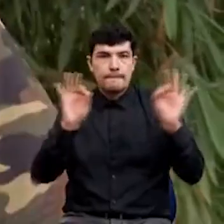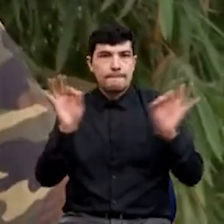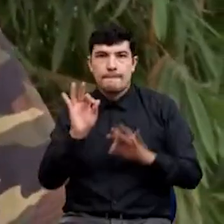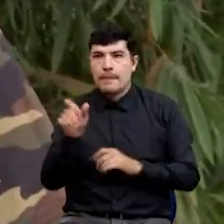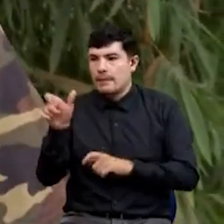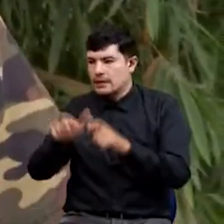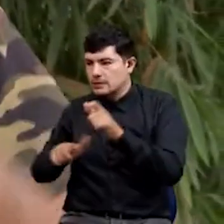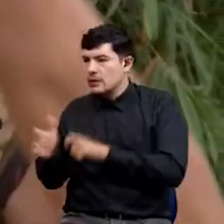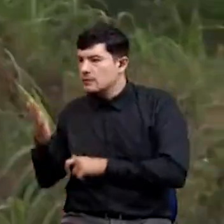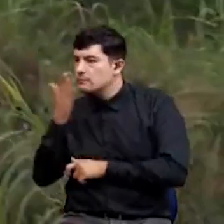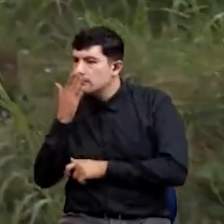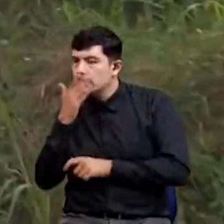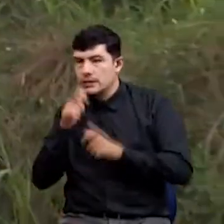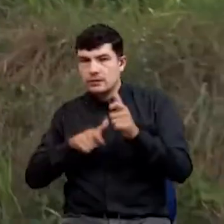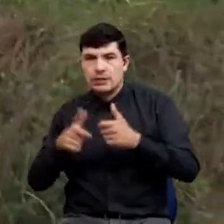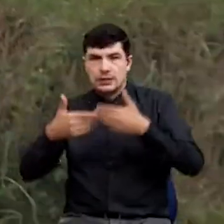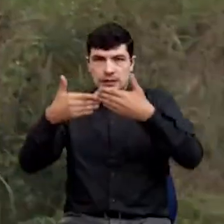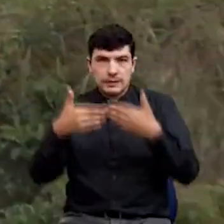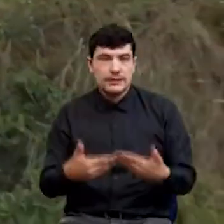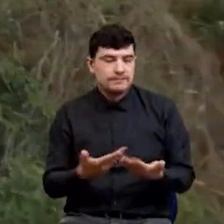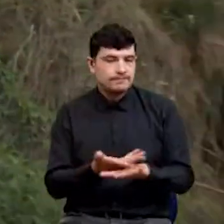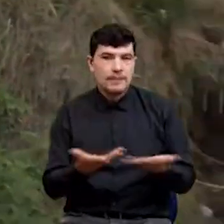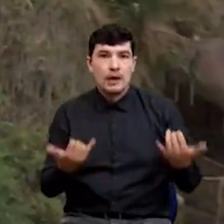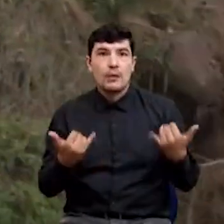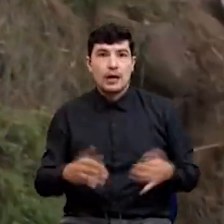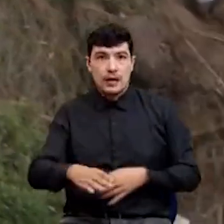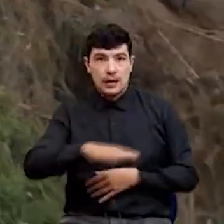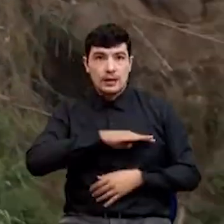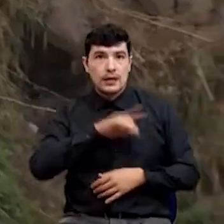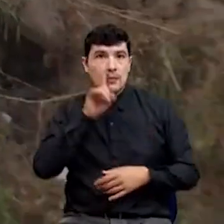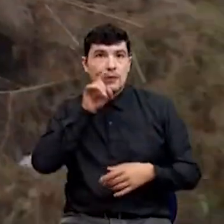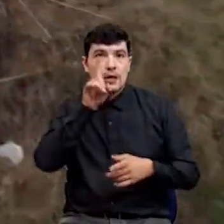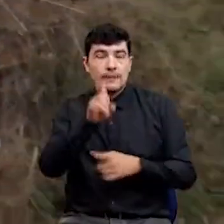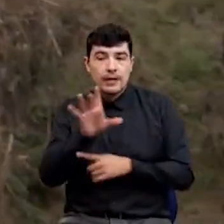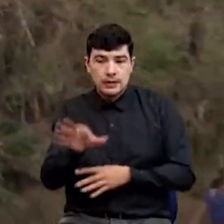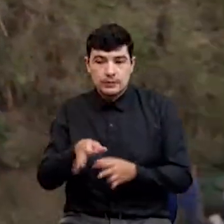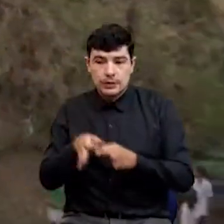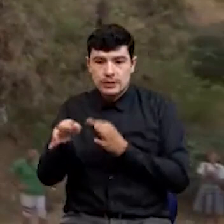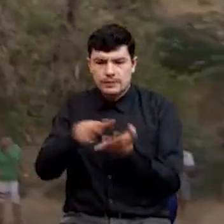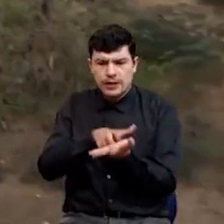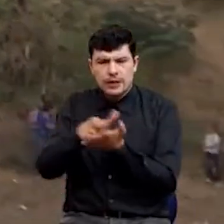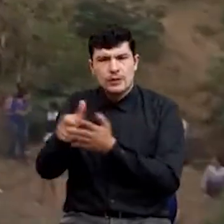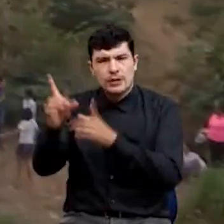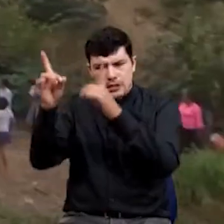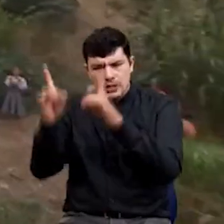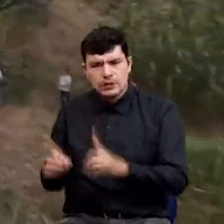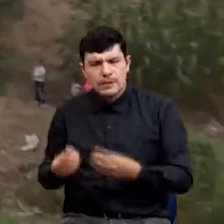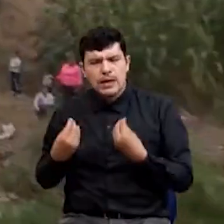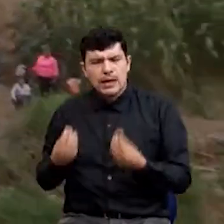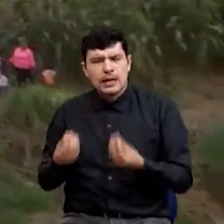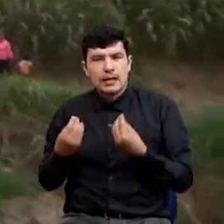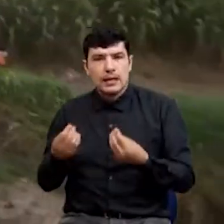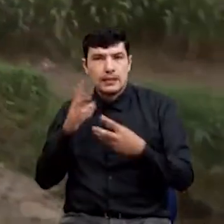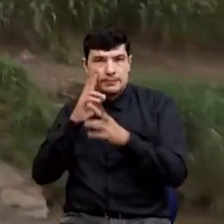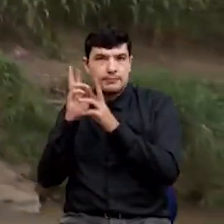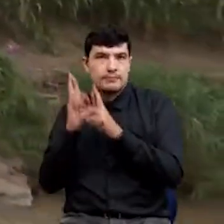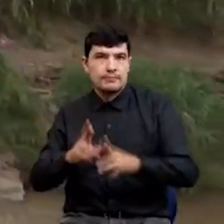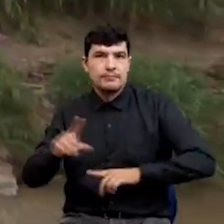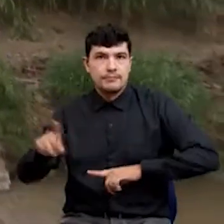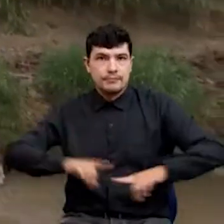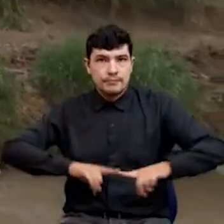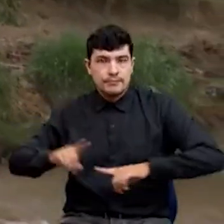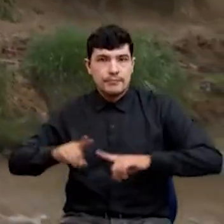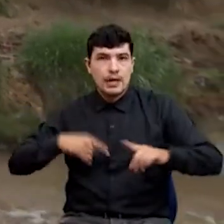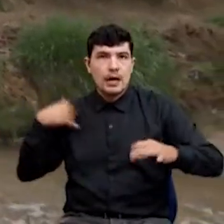hay discapacitados la alcaldía de bucaramanga y de Girón aseguran que la decisión se tomó para cumplir un fallo administrativo